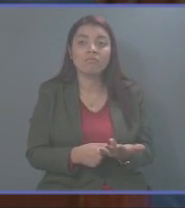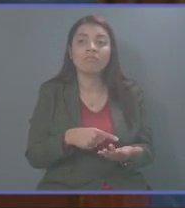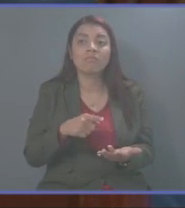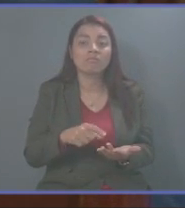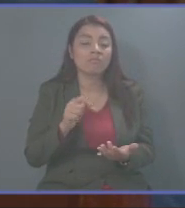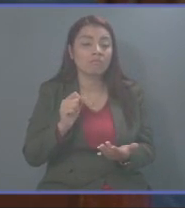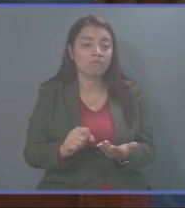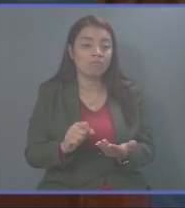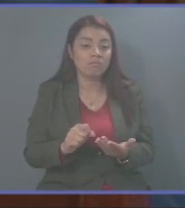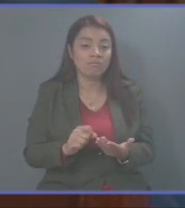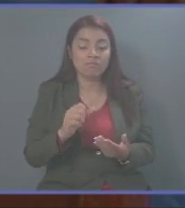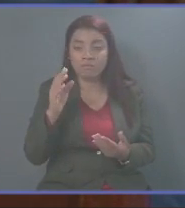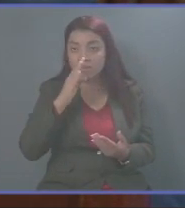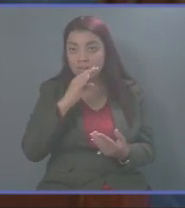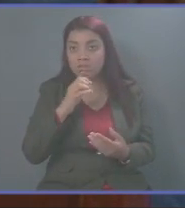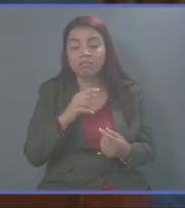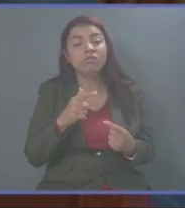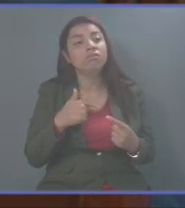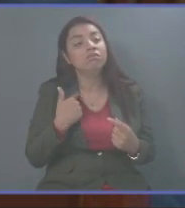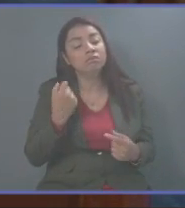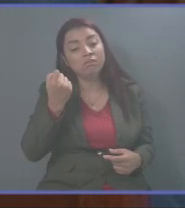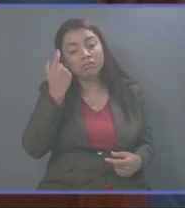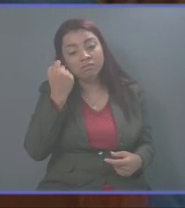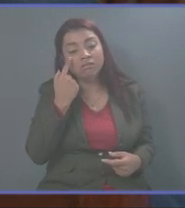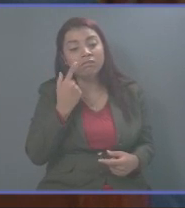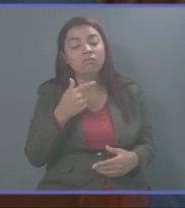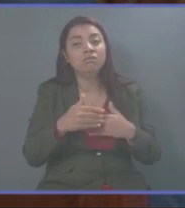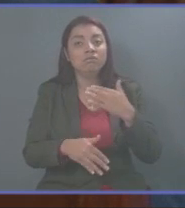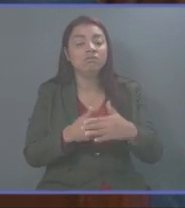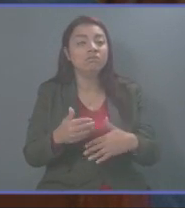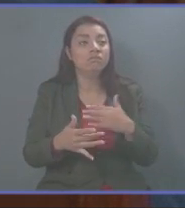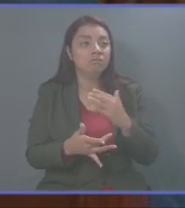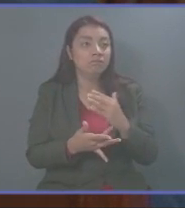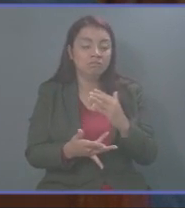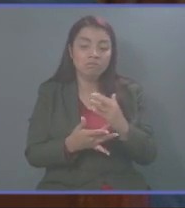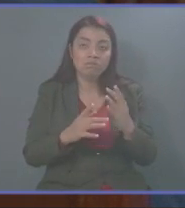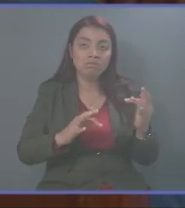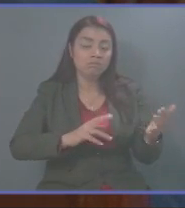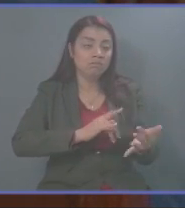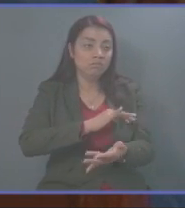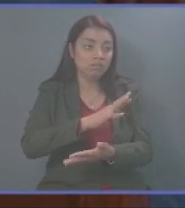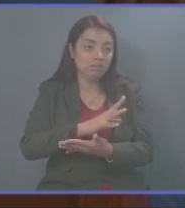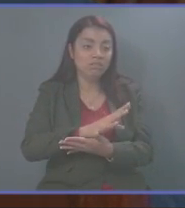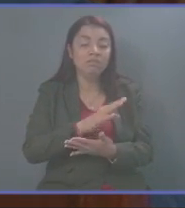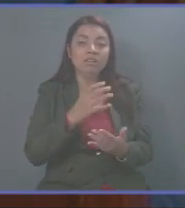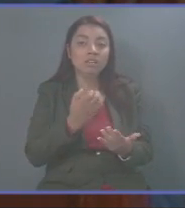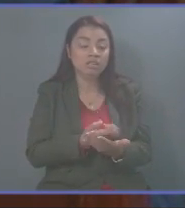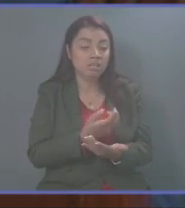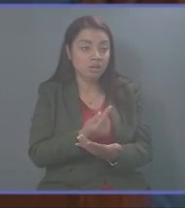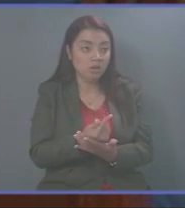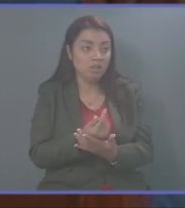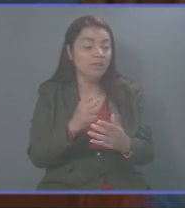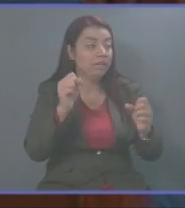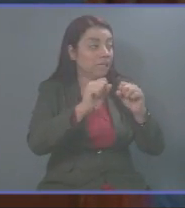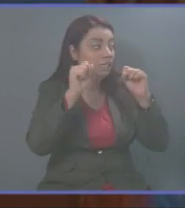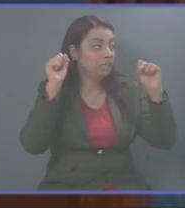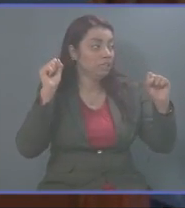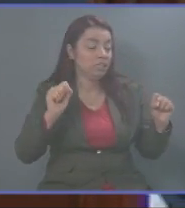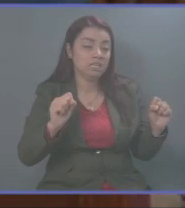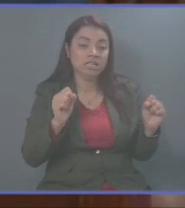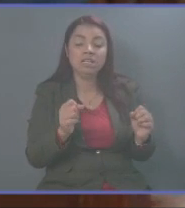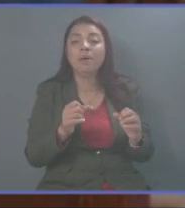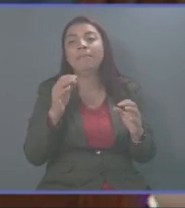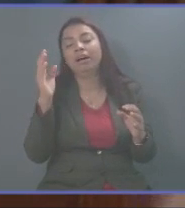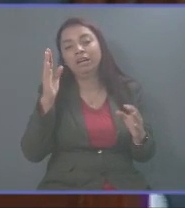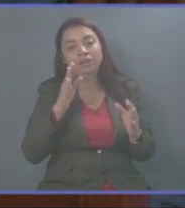de esos residuos, teniendo en cuenta su viabilidad técnica, ambiental, sanitaria y económica. Sistema de gestión integral